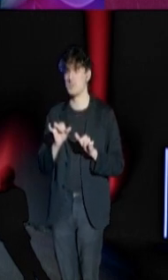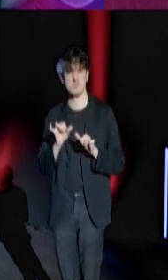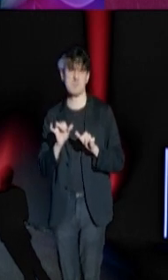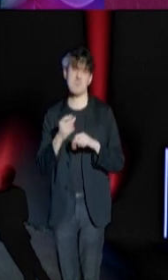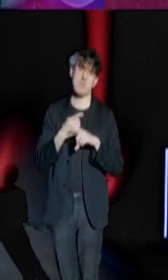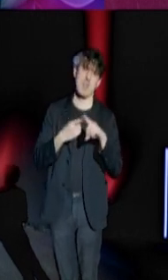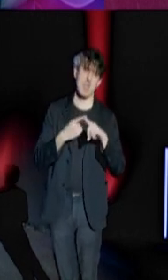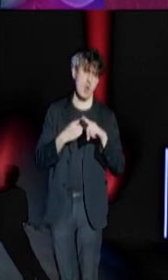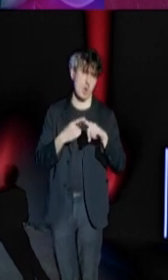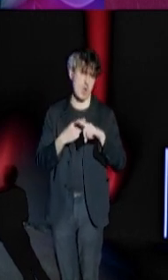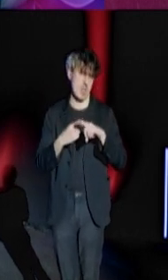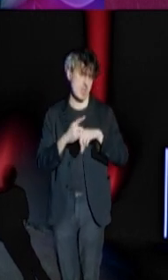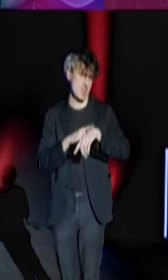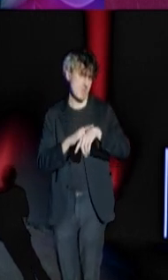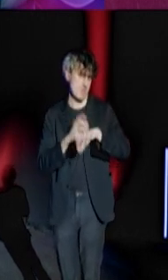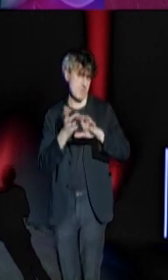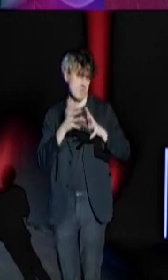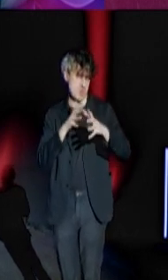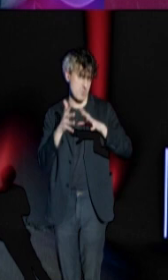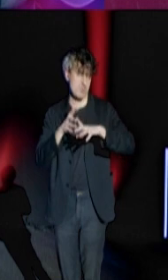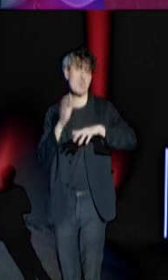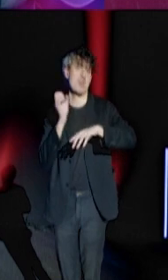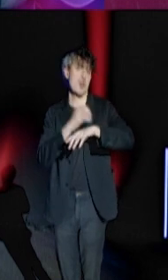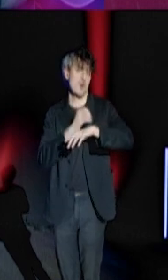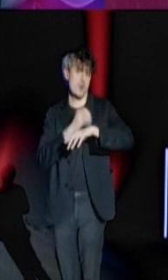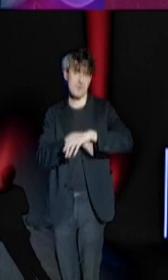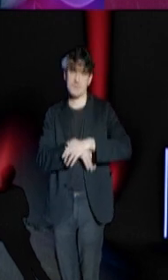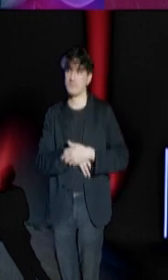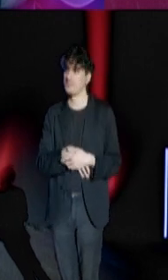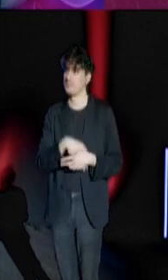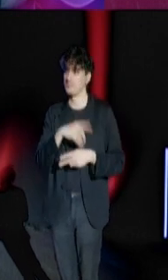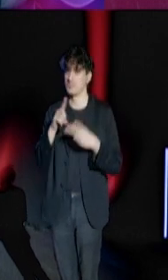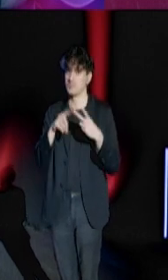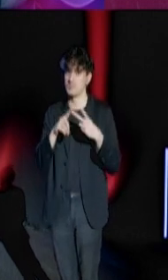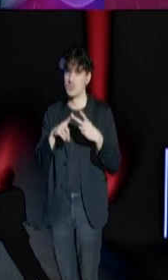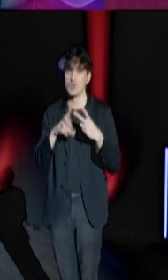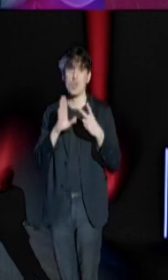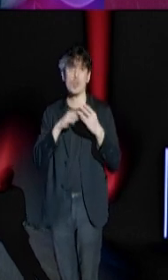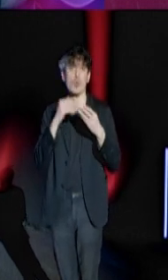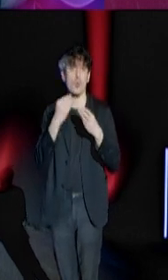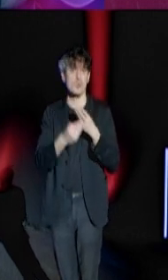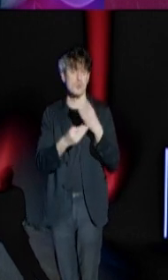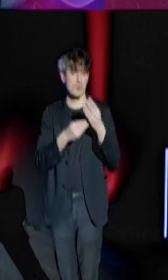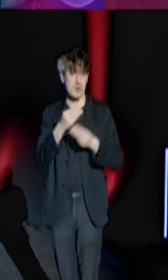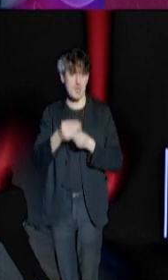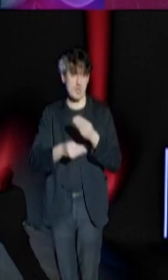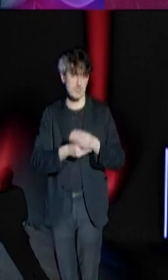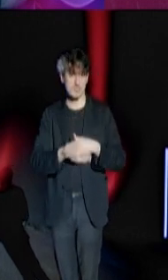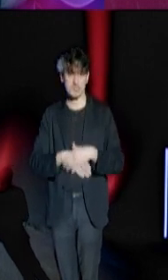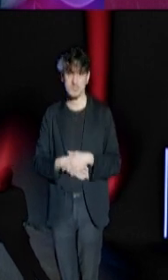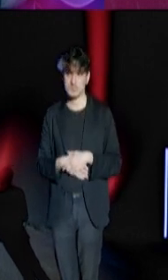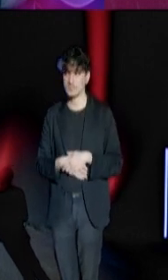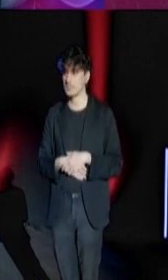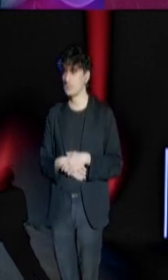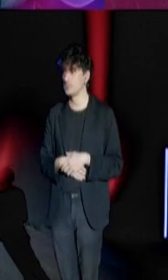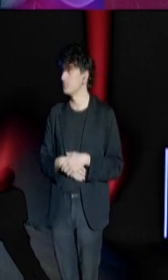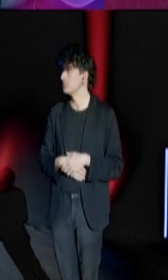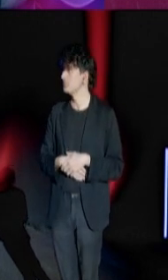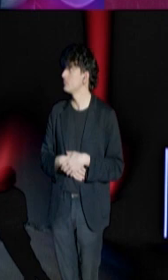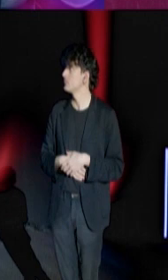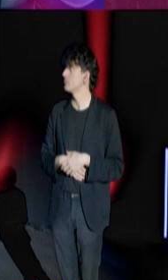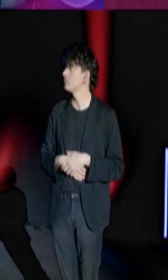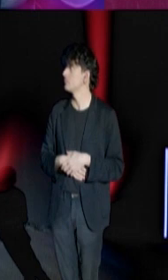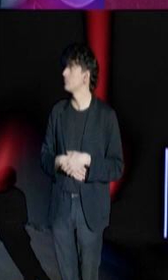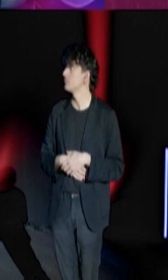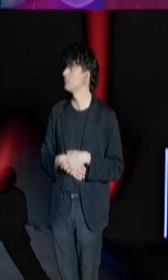tiempo en Buscar toda la información que necesito para el día el segundo es manejar documentos es el minuto que viene inmediatamente